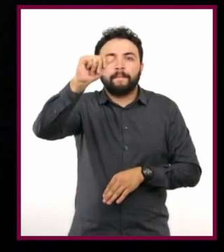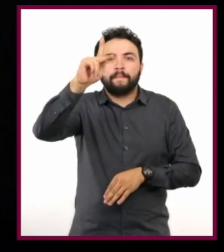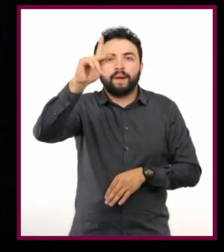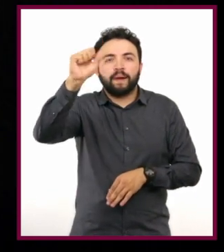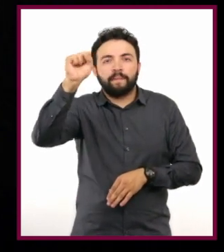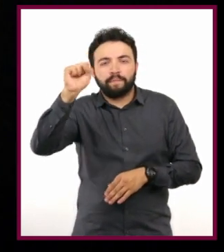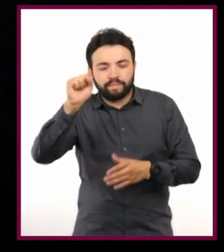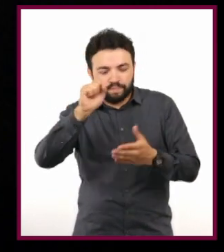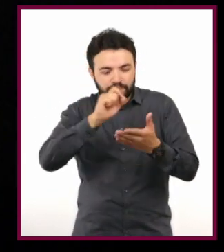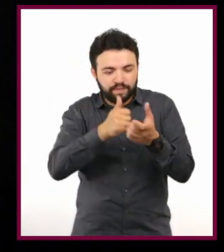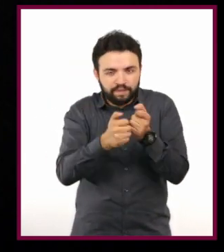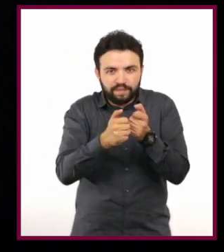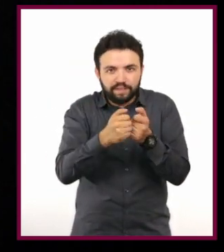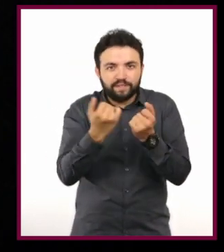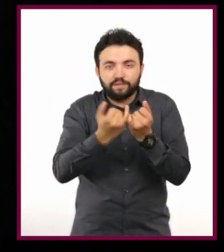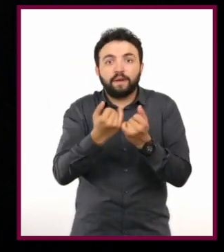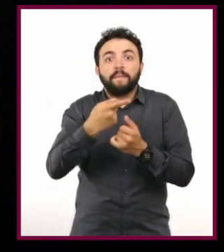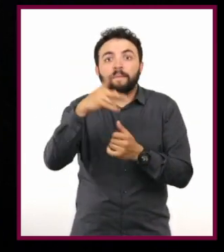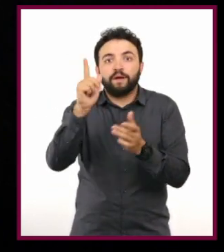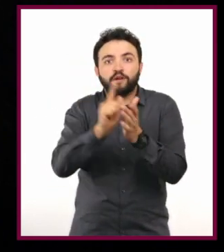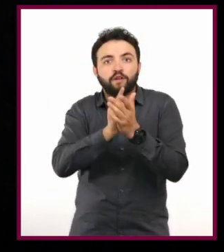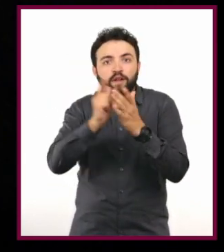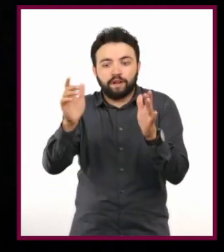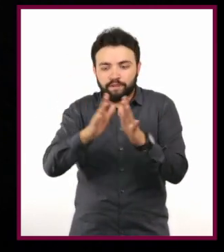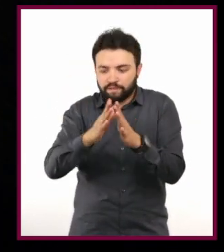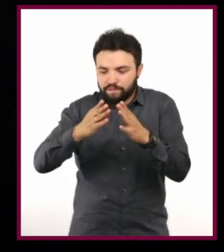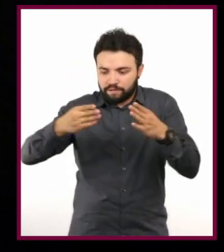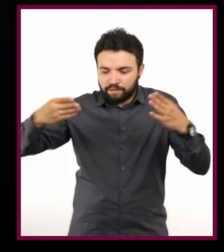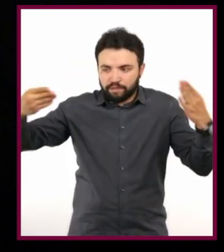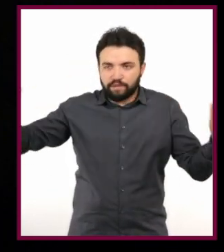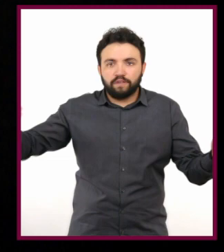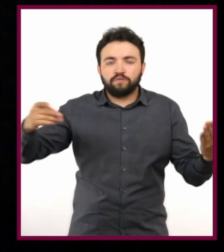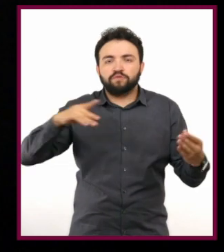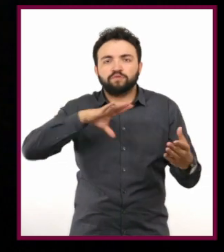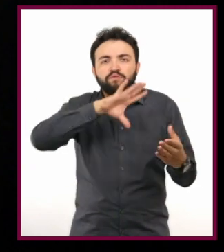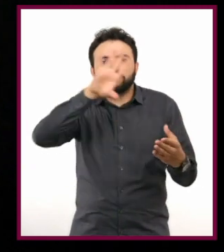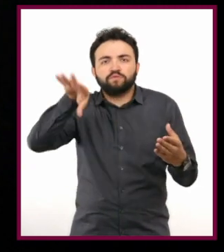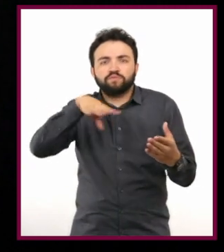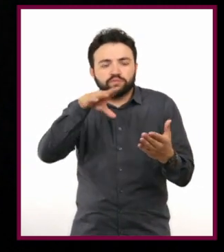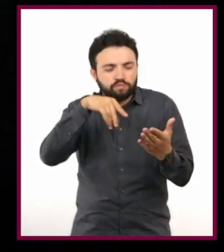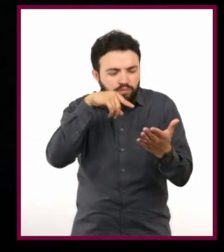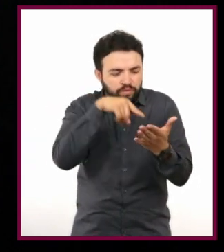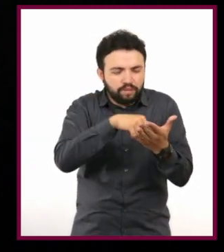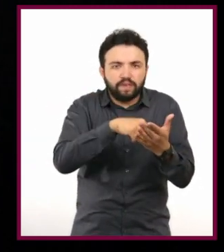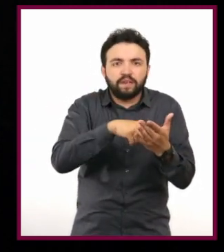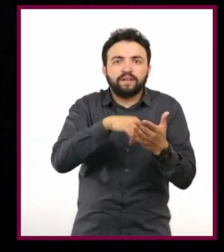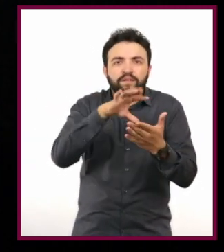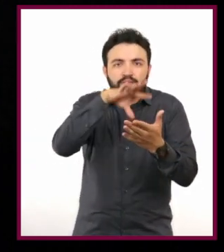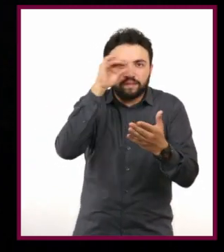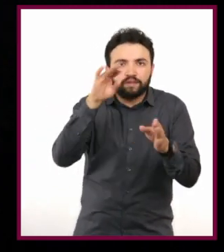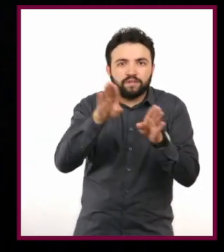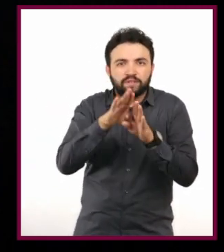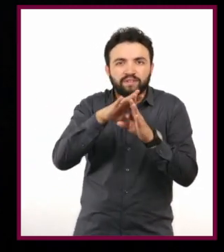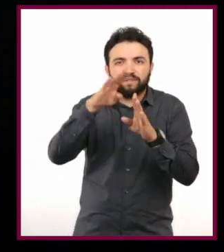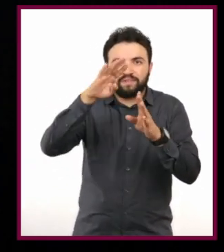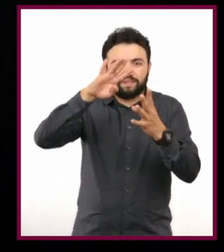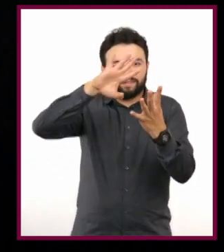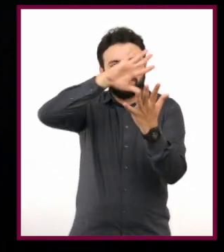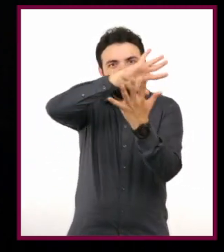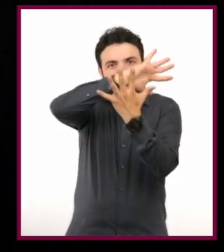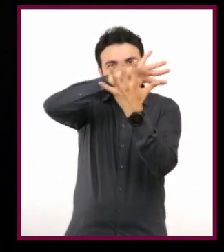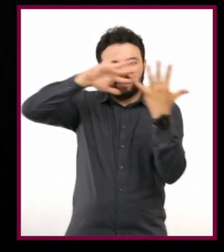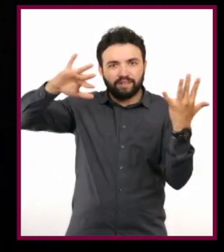papel, como un libro con mapas. Hagan de cuenta que buscabas cualquier dirección, y guiándote por mapas y